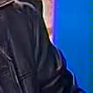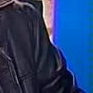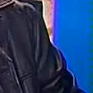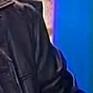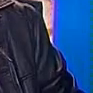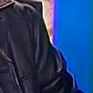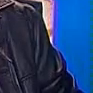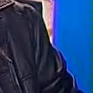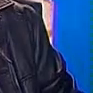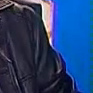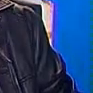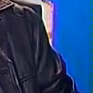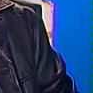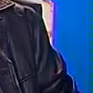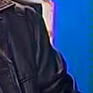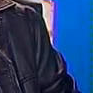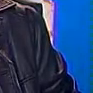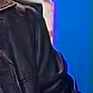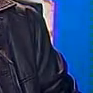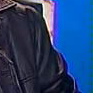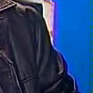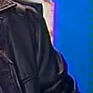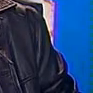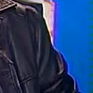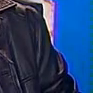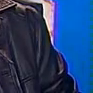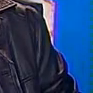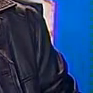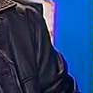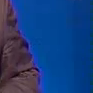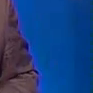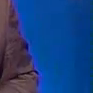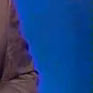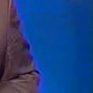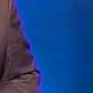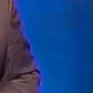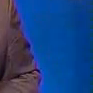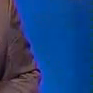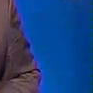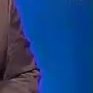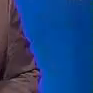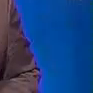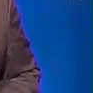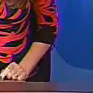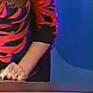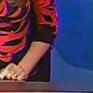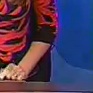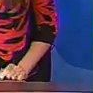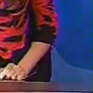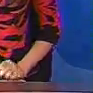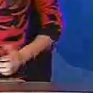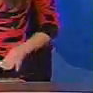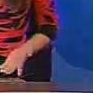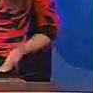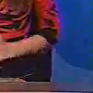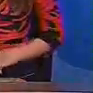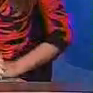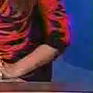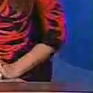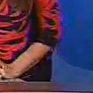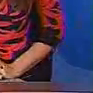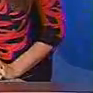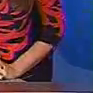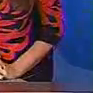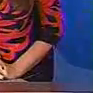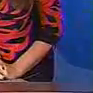de FEGABEN, la Federación Bolivariana de Ganaderos y Agricultores de Venezuela. Nos quedamos con Ana, hasta mañana. También para nosotros despedirnos por